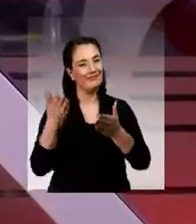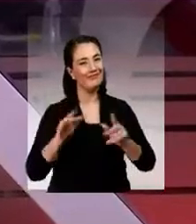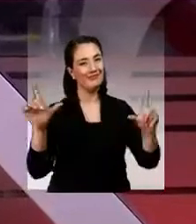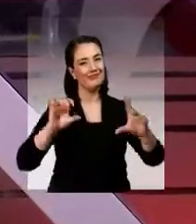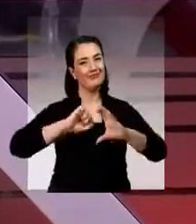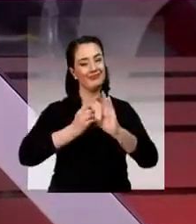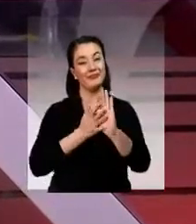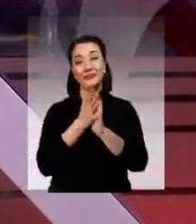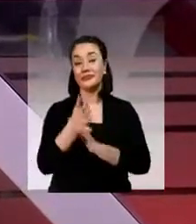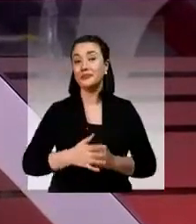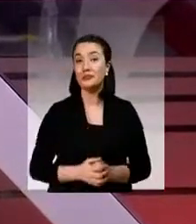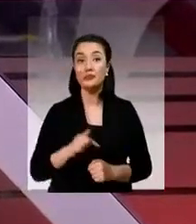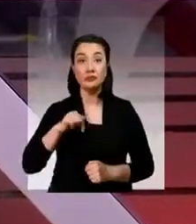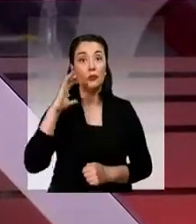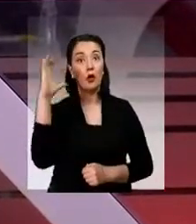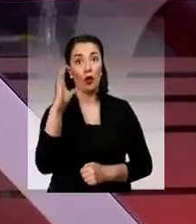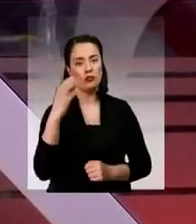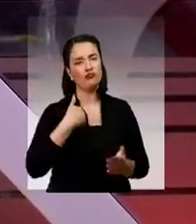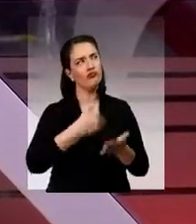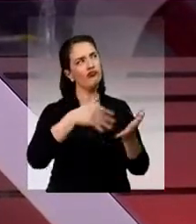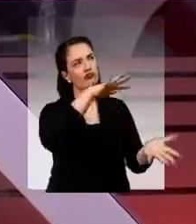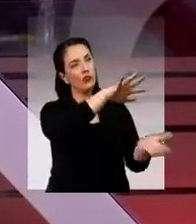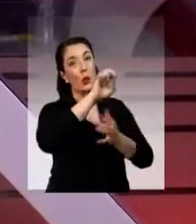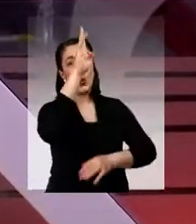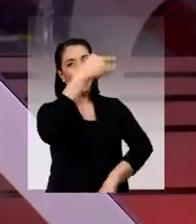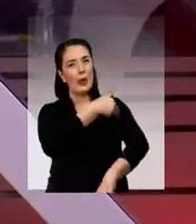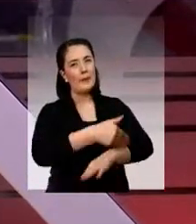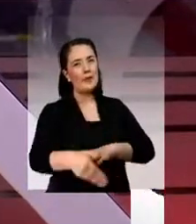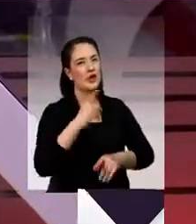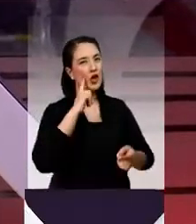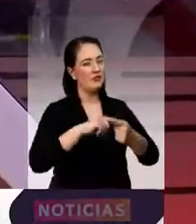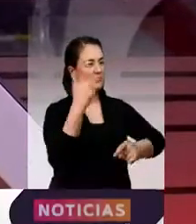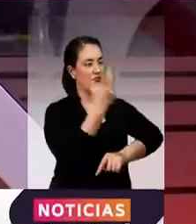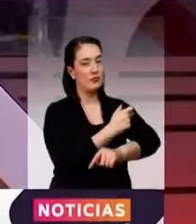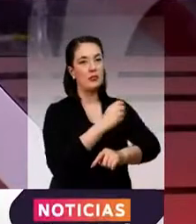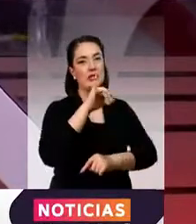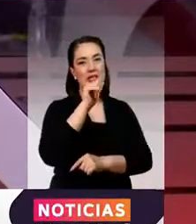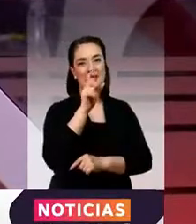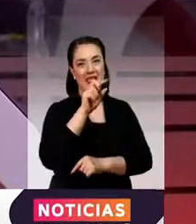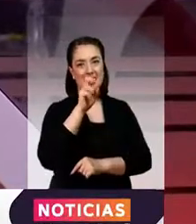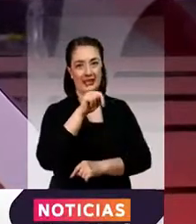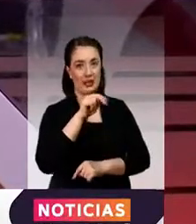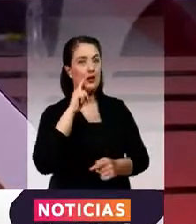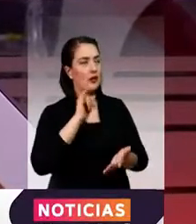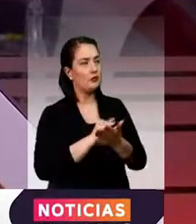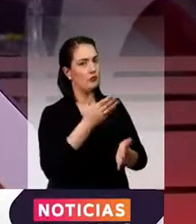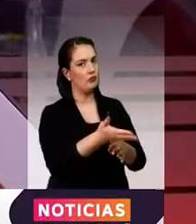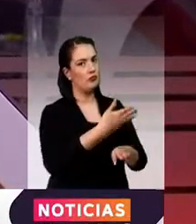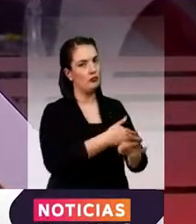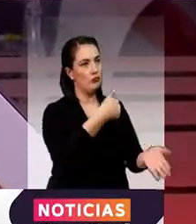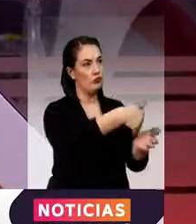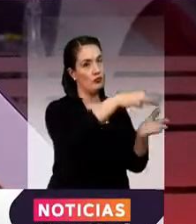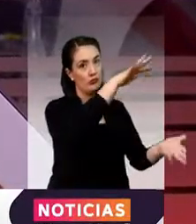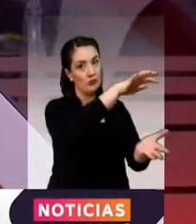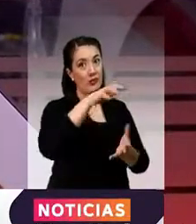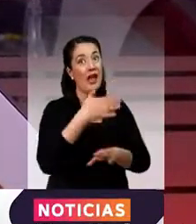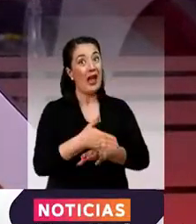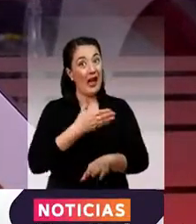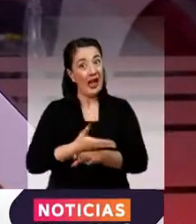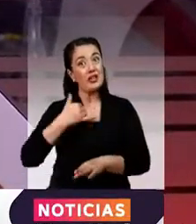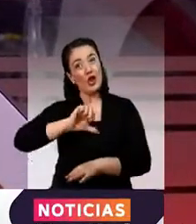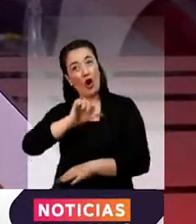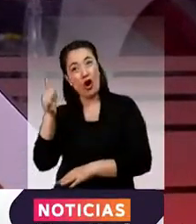Colombia compró 9 millones de dosis de vacunas a la farmacéutica Janssen. Esta negociación se suma a las ya anunciadas con Pfizer